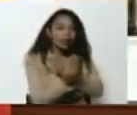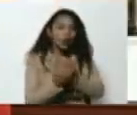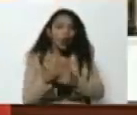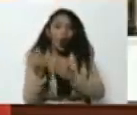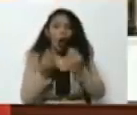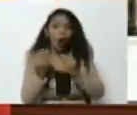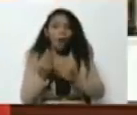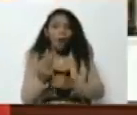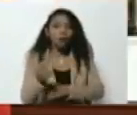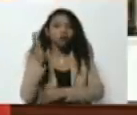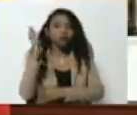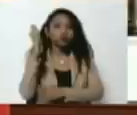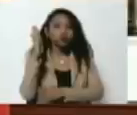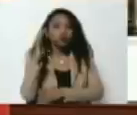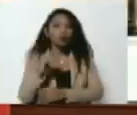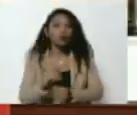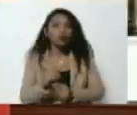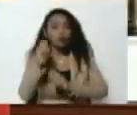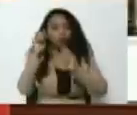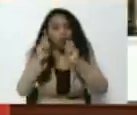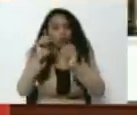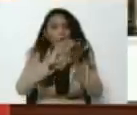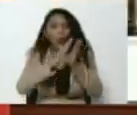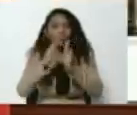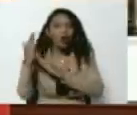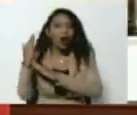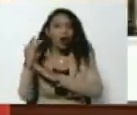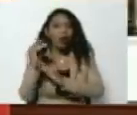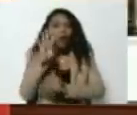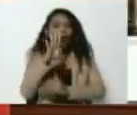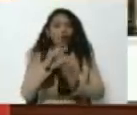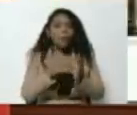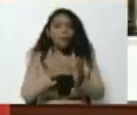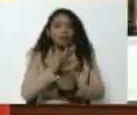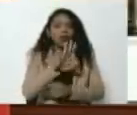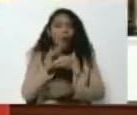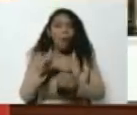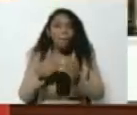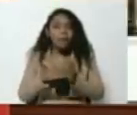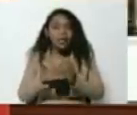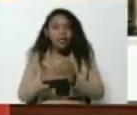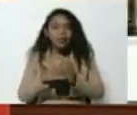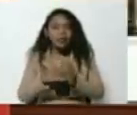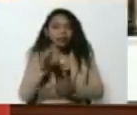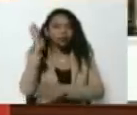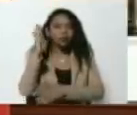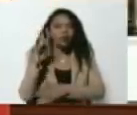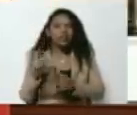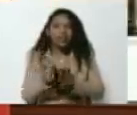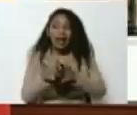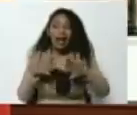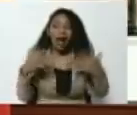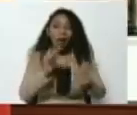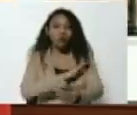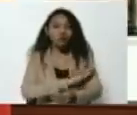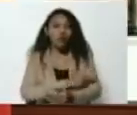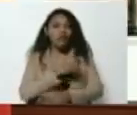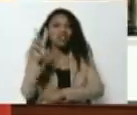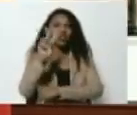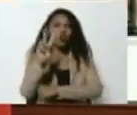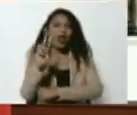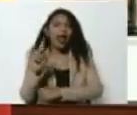como parlamentarios del Parlamento Comunal. 4.000, 5.000 parlamentarios, que será el gran poder de Venezuela,